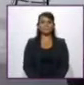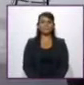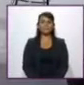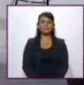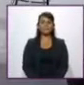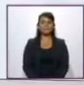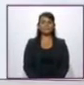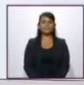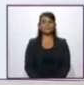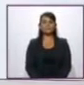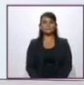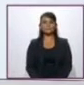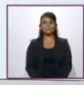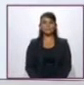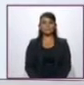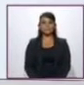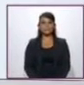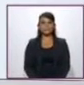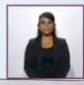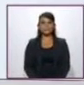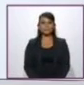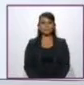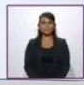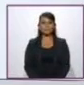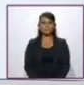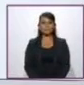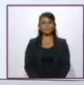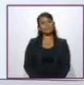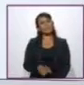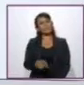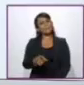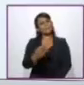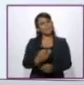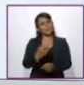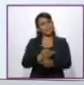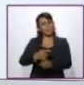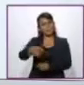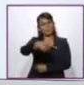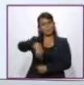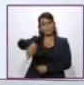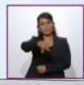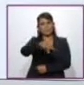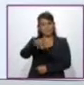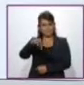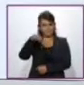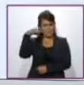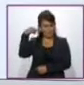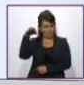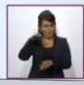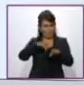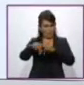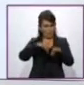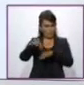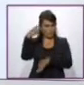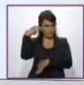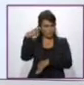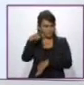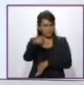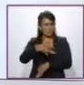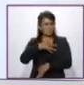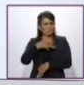¿cuál considera que es la situación actual del empleo en Querétaro y cómo generaría